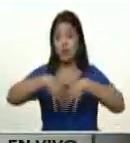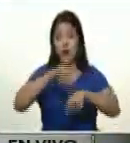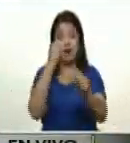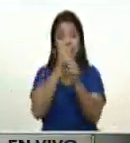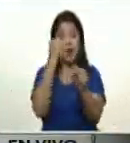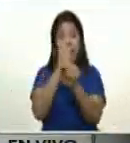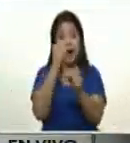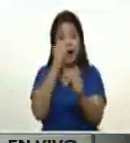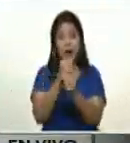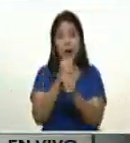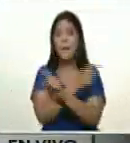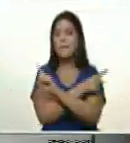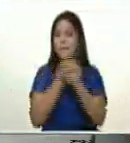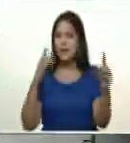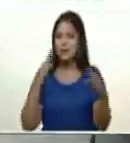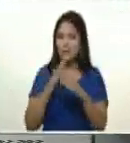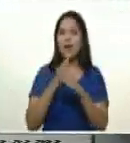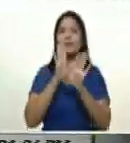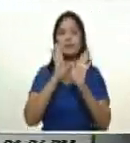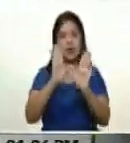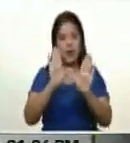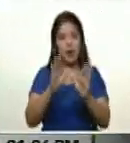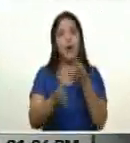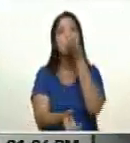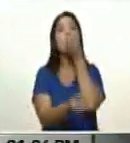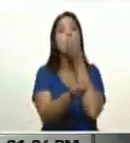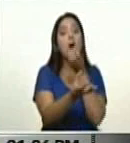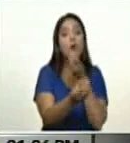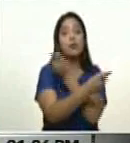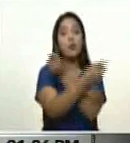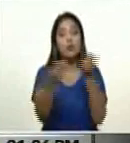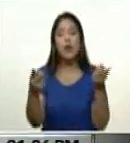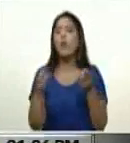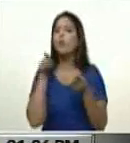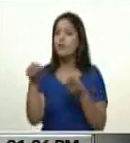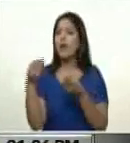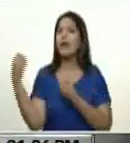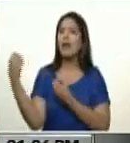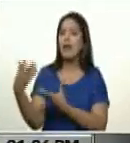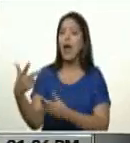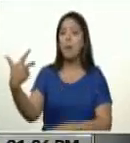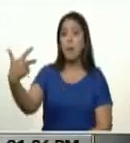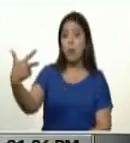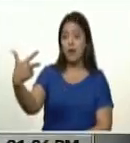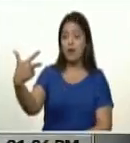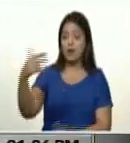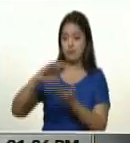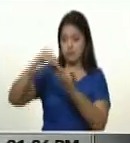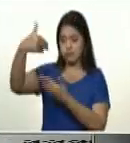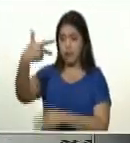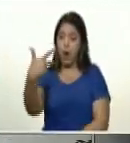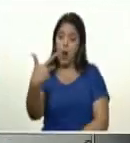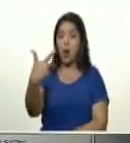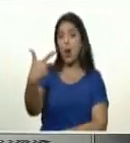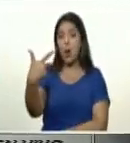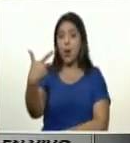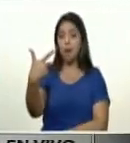Ajá, empresa acá, pero vamos a contarle a la gente. Okay. Ustedes recibieron vía Skype. Vía Sky,